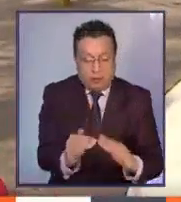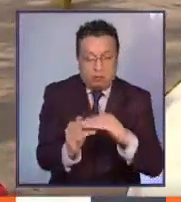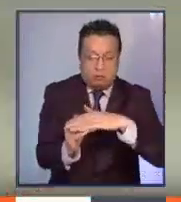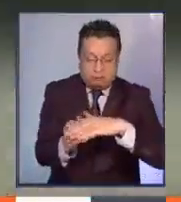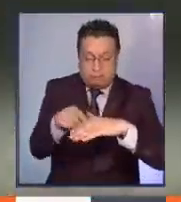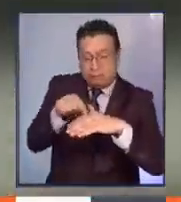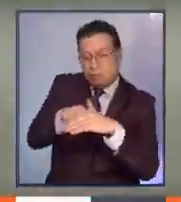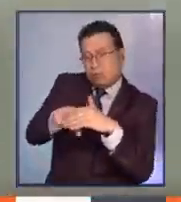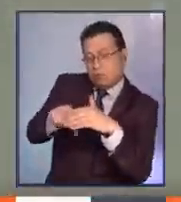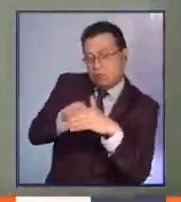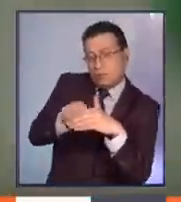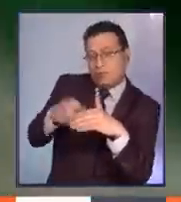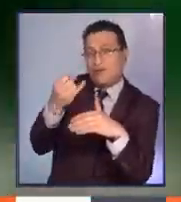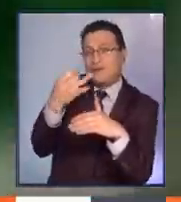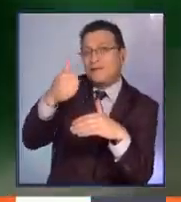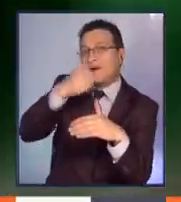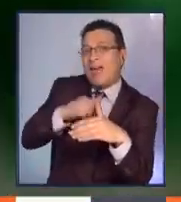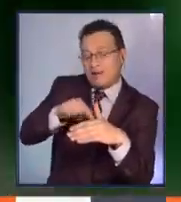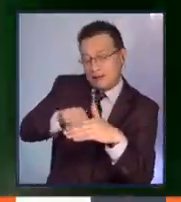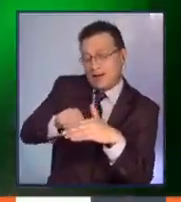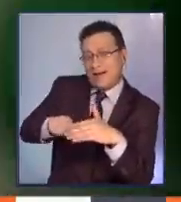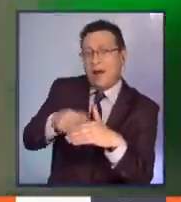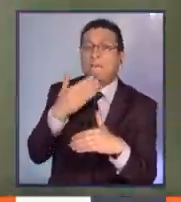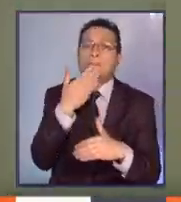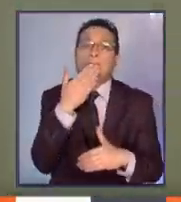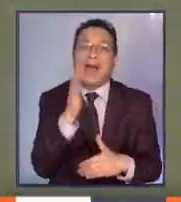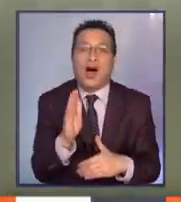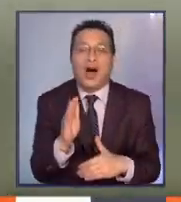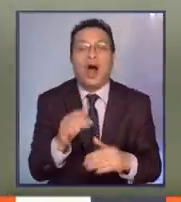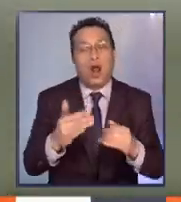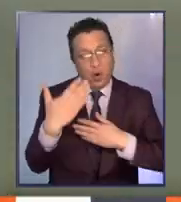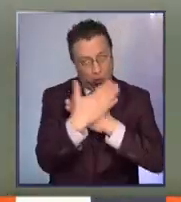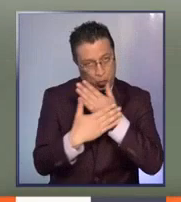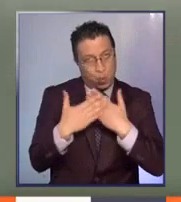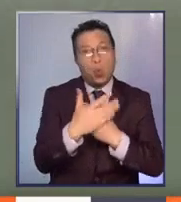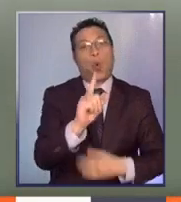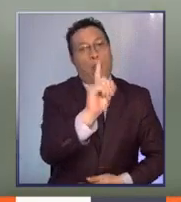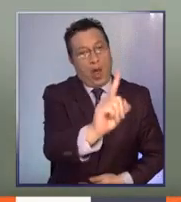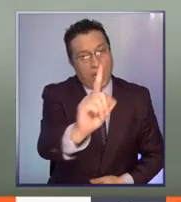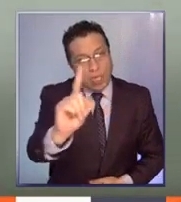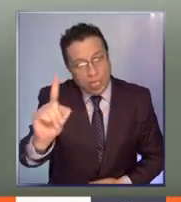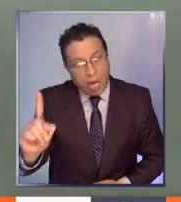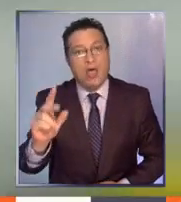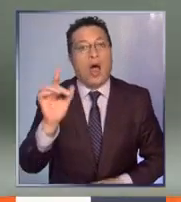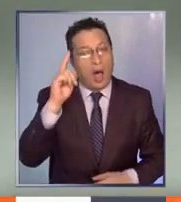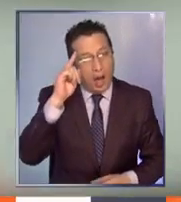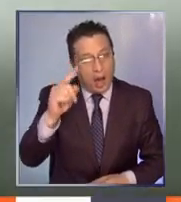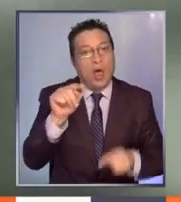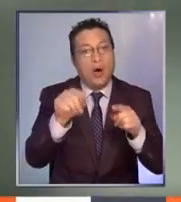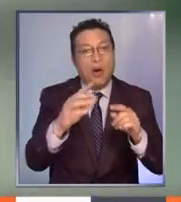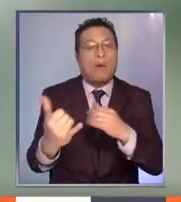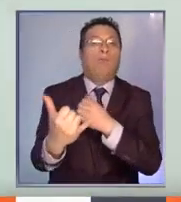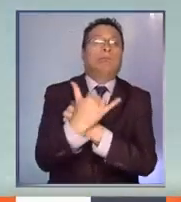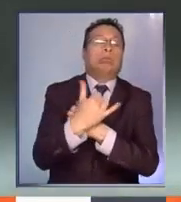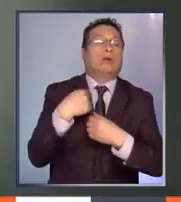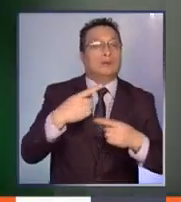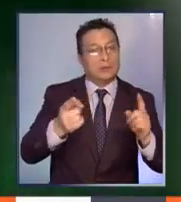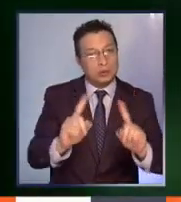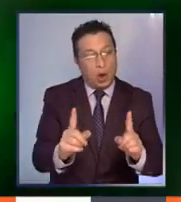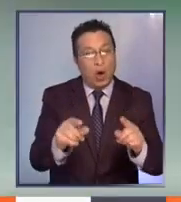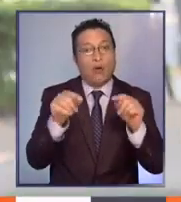nadie lo vea. Medidas de autocuidado que los mismos usuarios emplean para evitar ser víctimas de estos fraudes. ¿Pero son